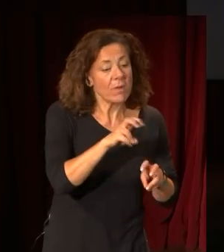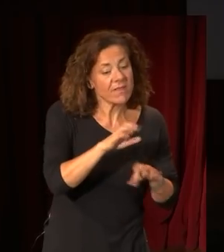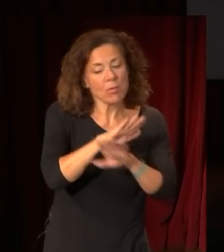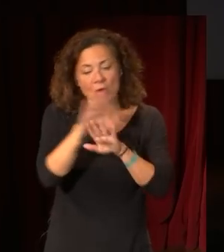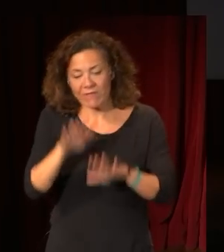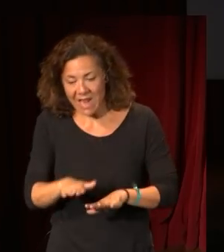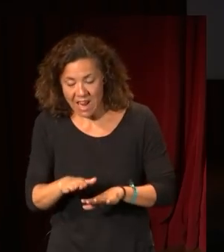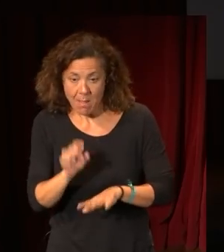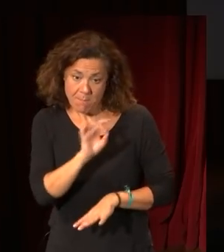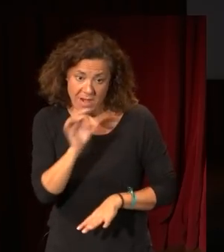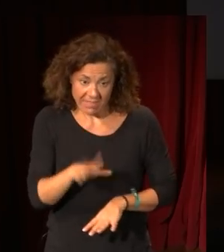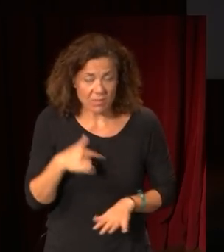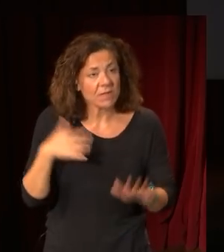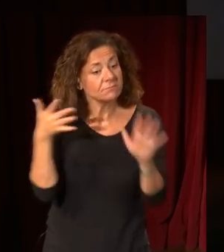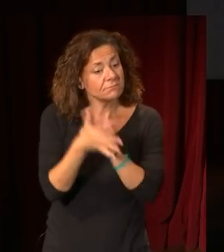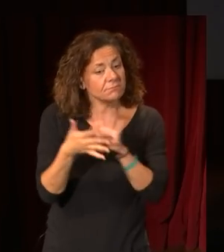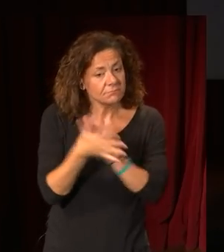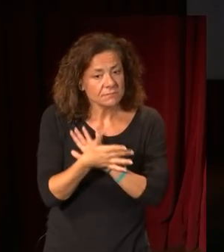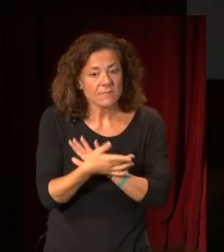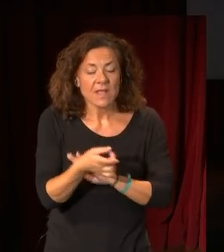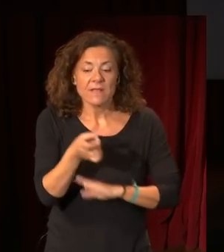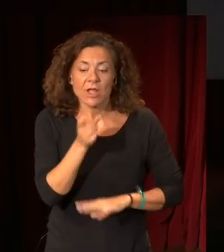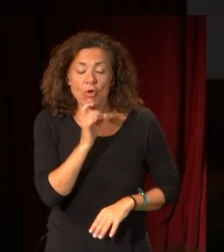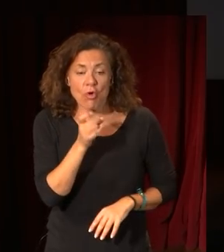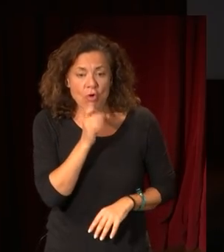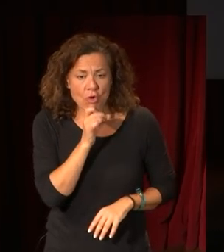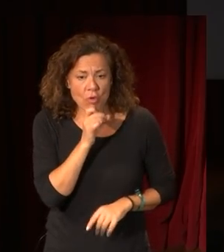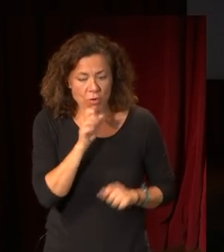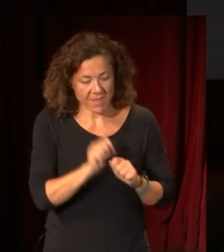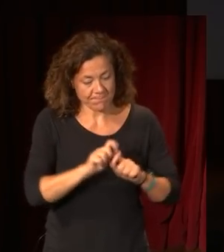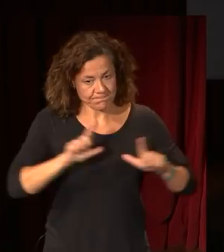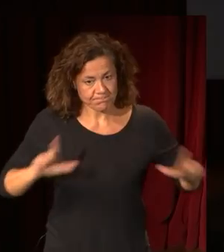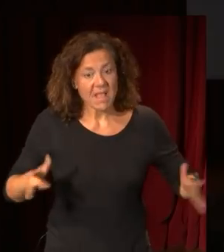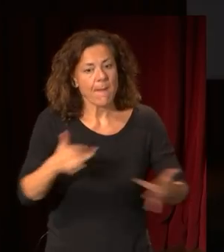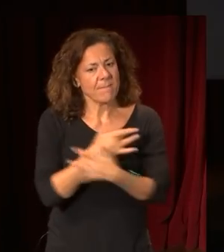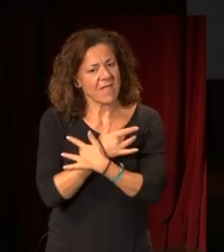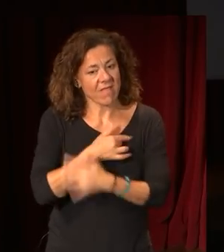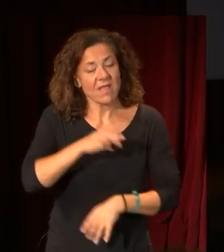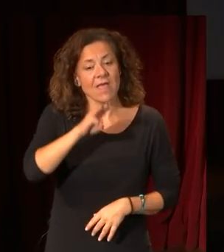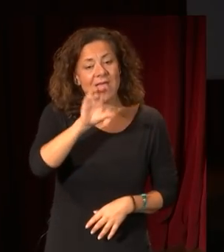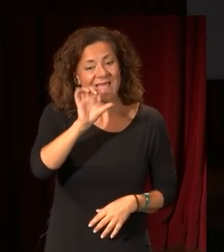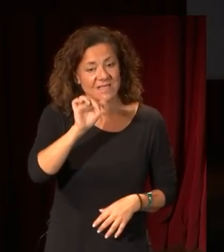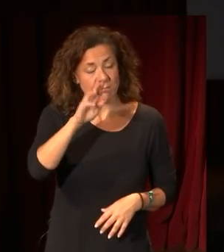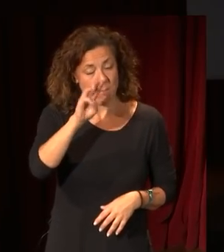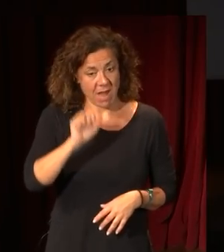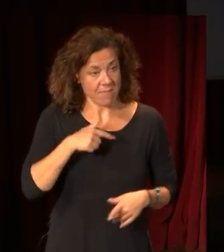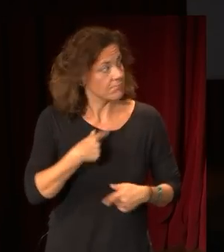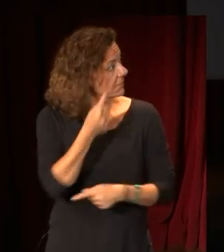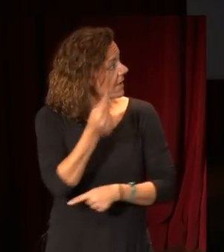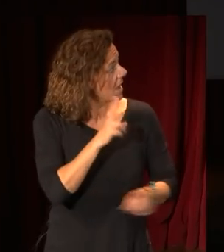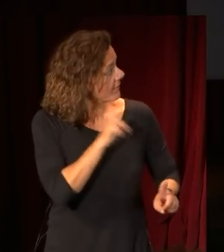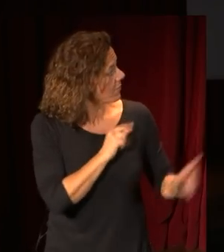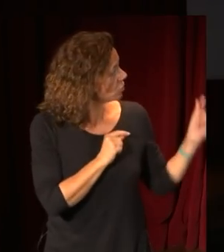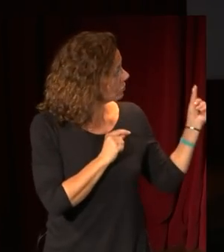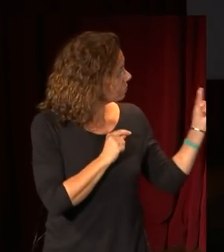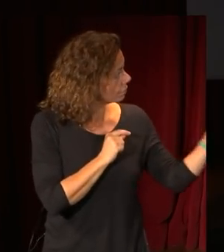simétricos con la inscripción que recorre la parte baja de la piedra de es pla firmada en 1490 y donde vemos que se